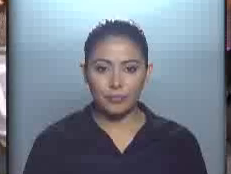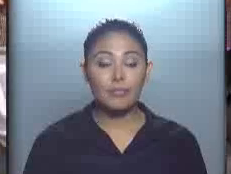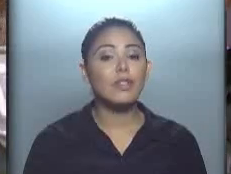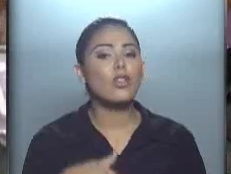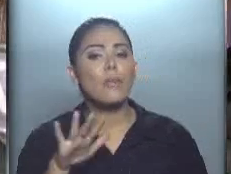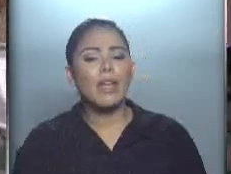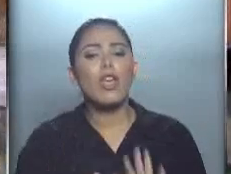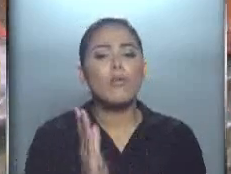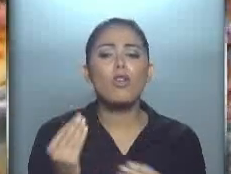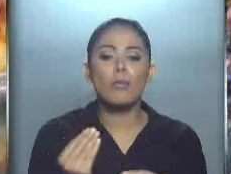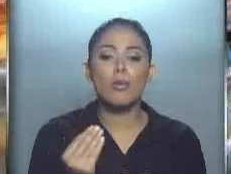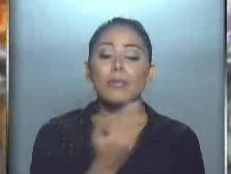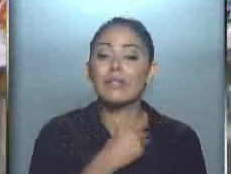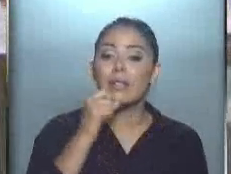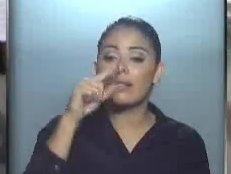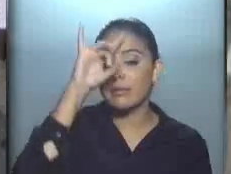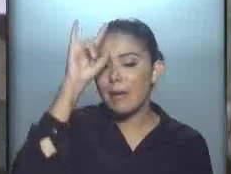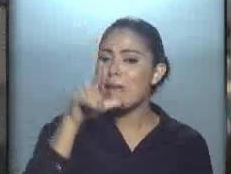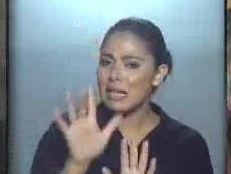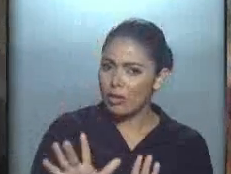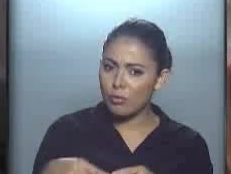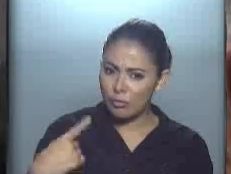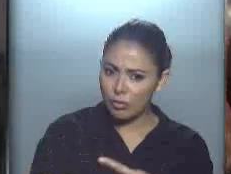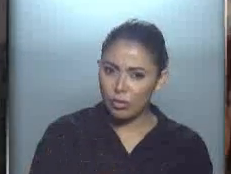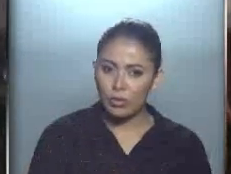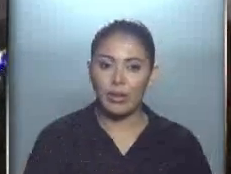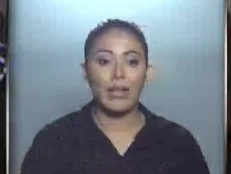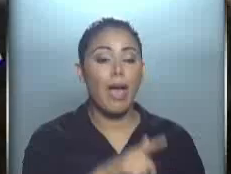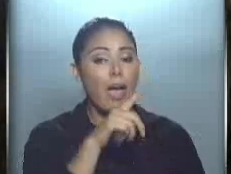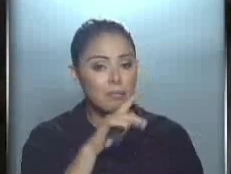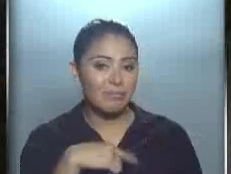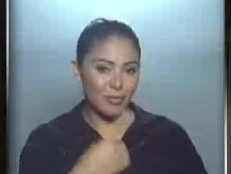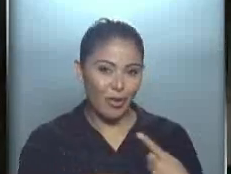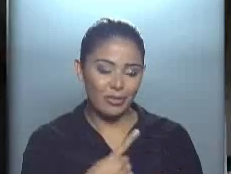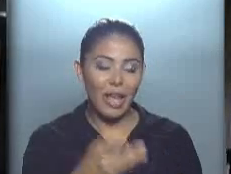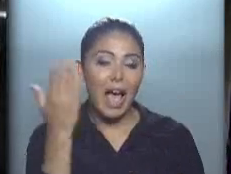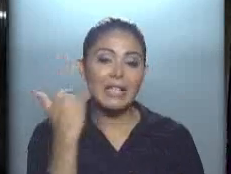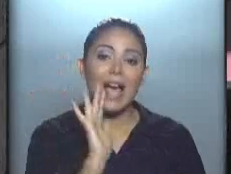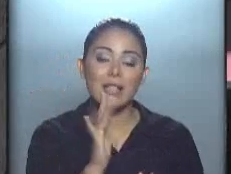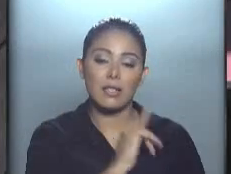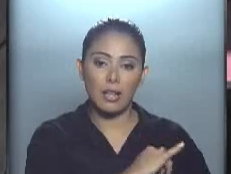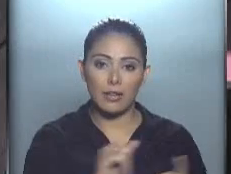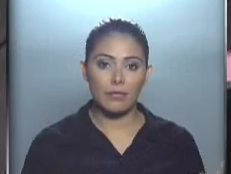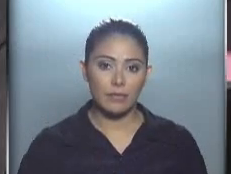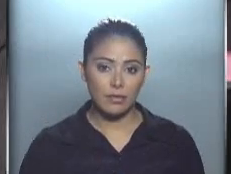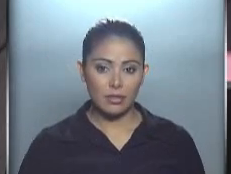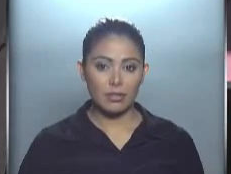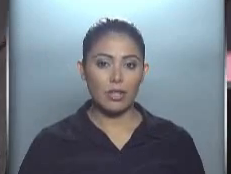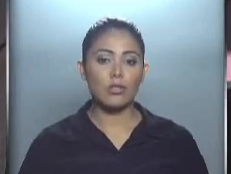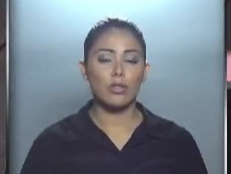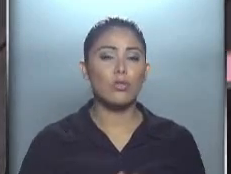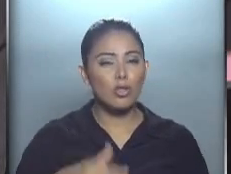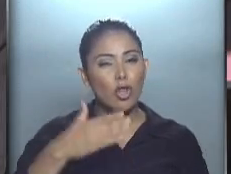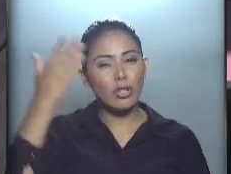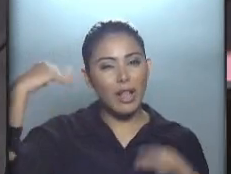Que me quedo, que me voy. Cantero aparentemente sigue. Cantero sigue. Ayer dio al menos ese mensaje. Lo que había sucedido la